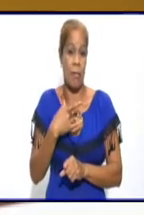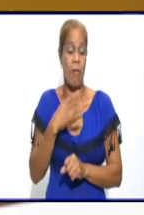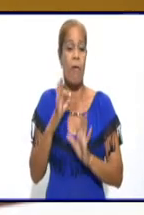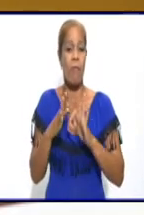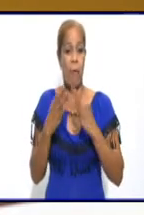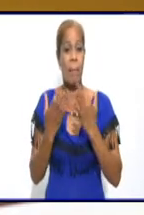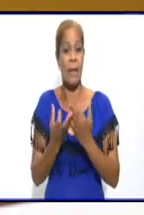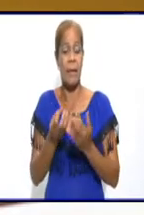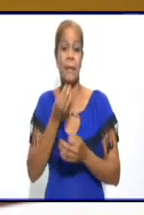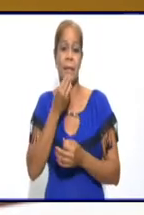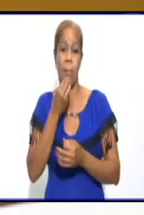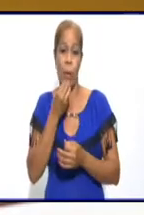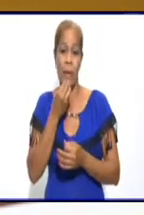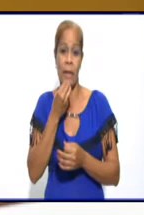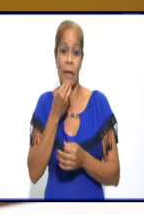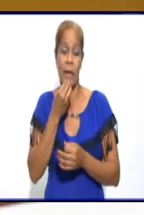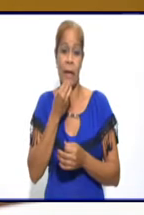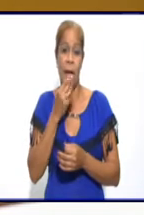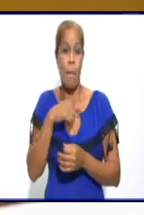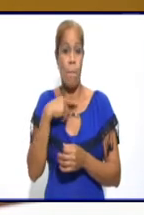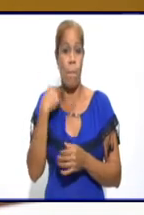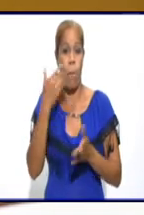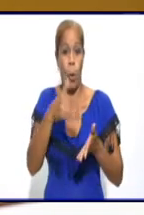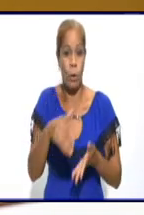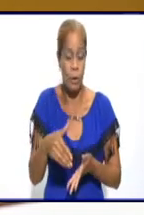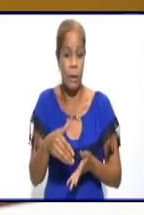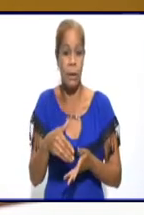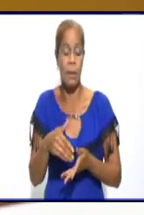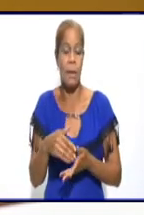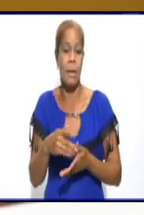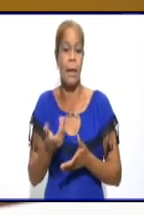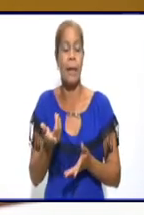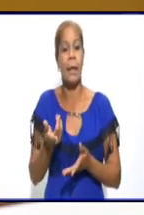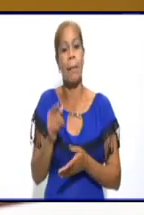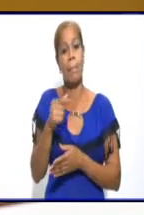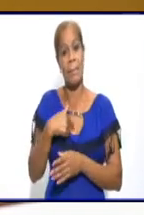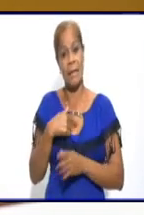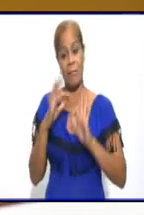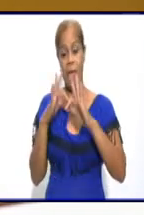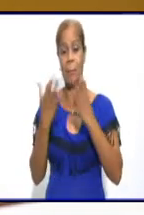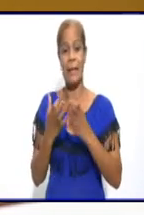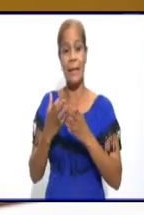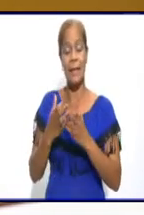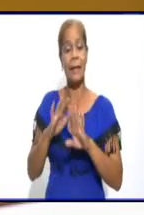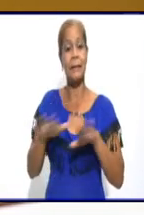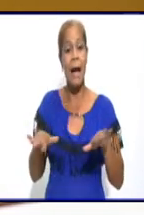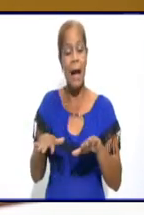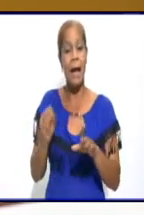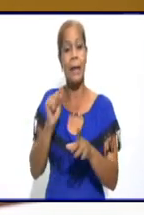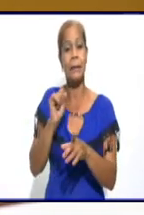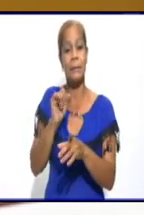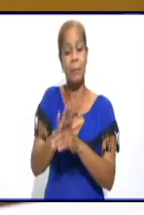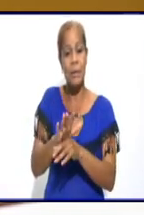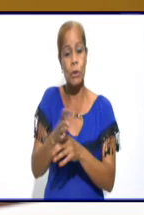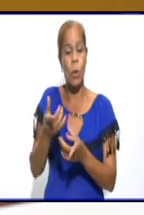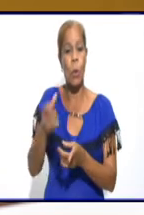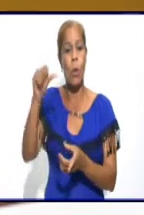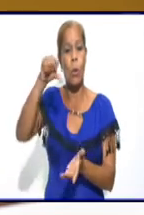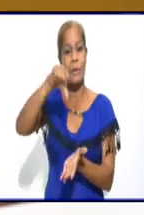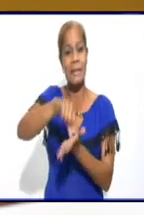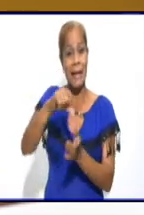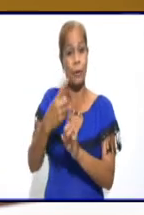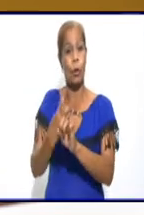aislamiento o esa incertidumbre de qué va a pasar si se va a recuperar entonces todo ese estrés les ha cambiado prácticamente